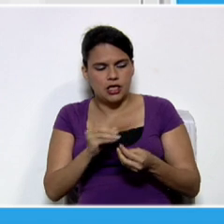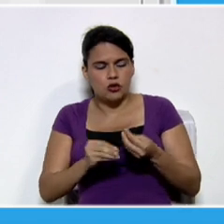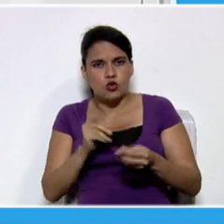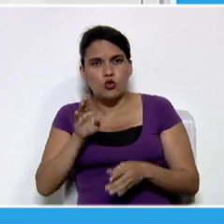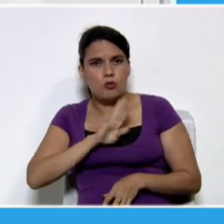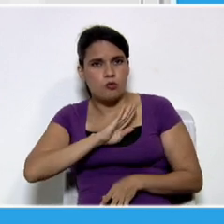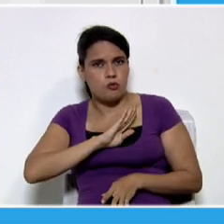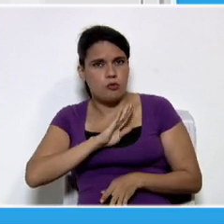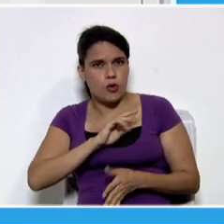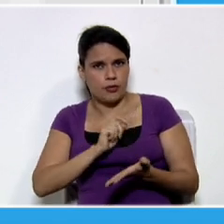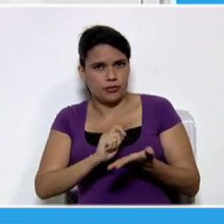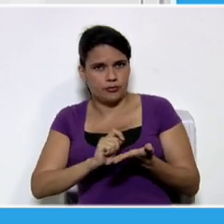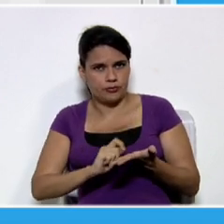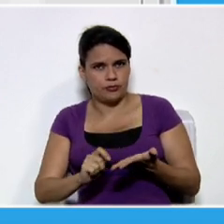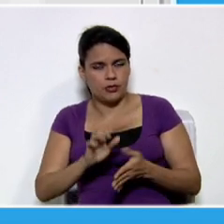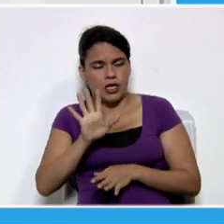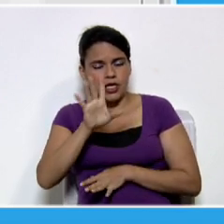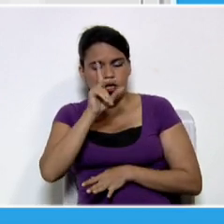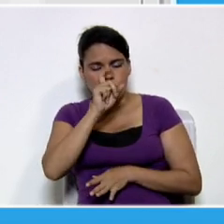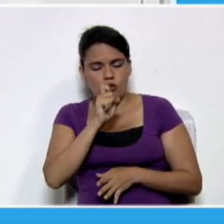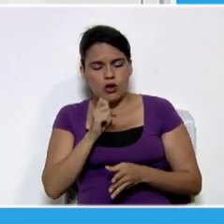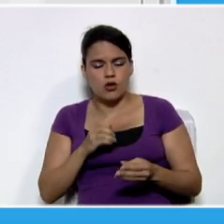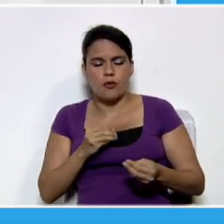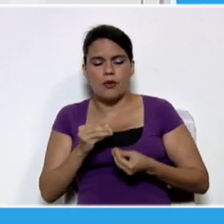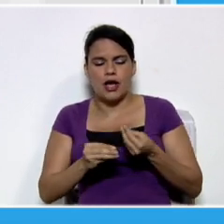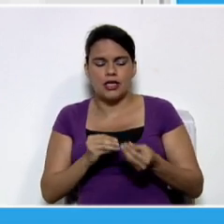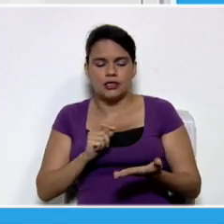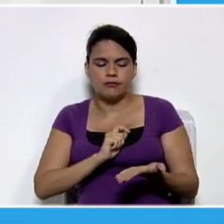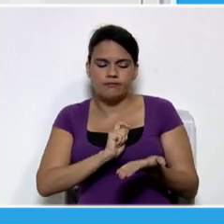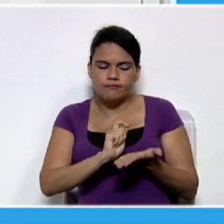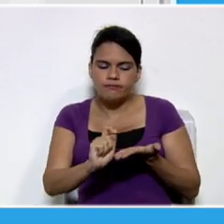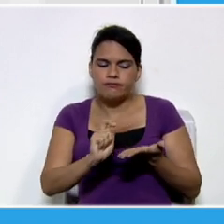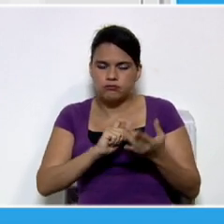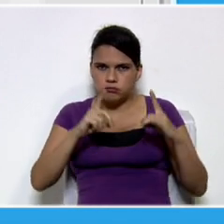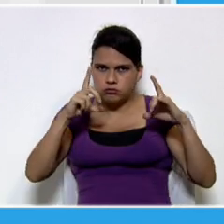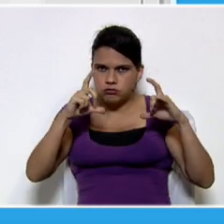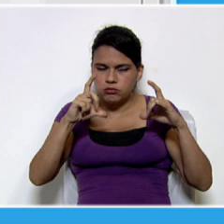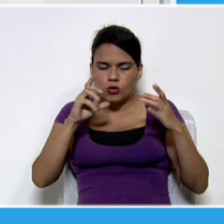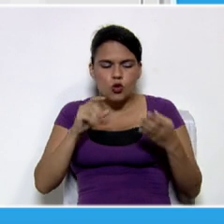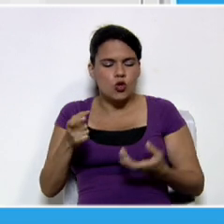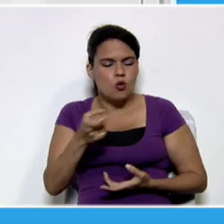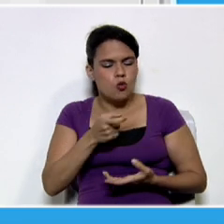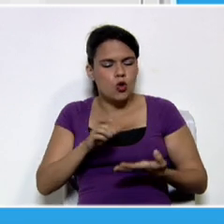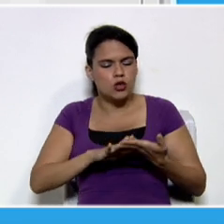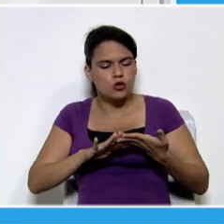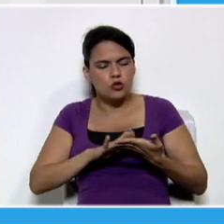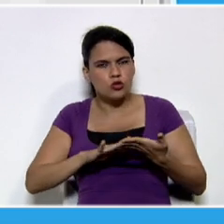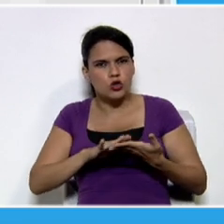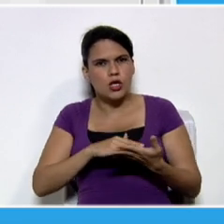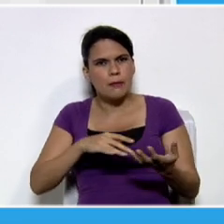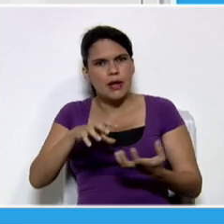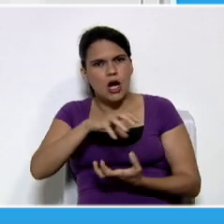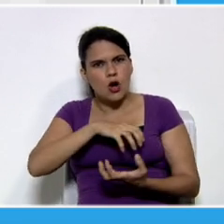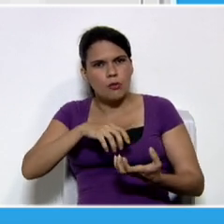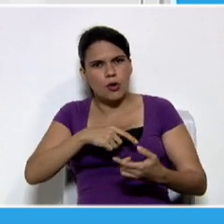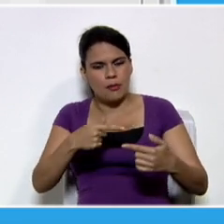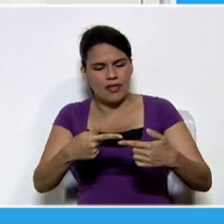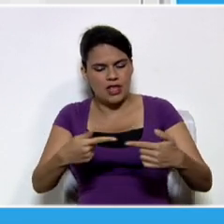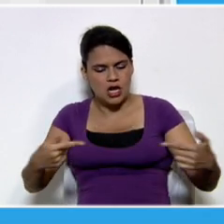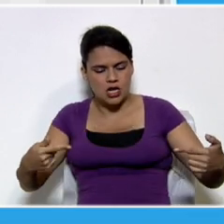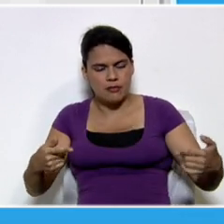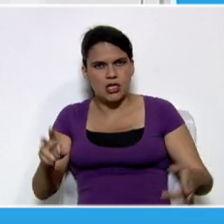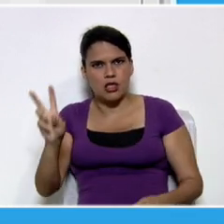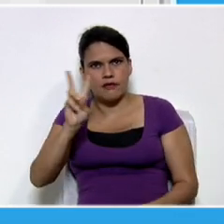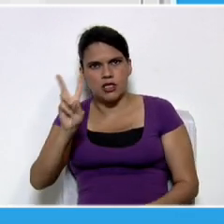para quinto año vas a elaborar un ensayo donde busques soluciones para los problemas fronterizos de Venezuela. Ten presente y recuerda,